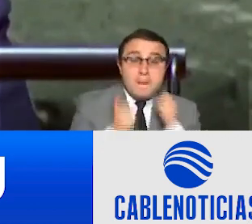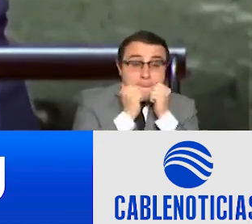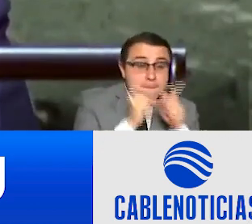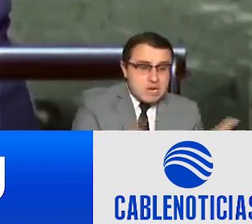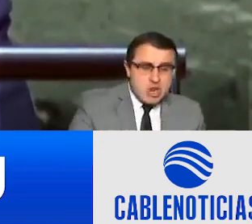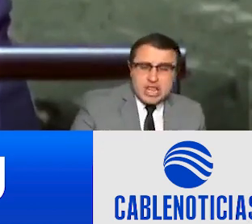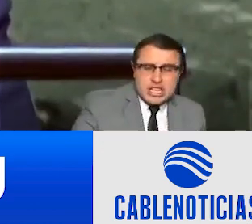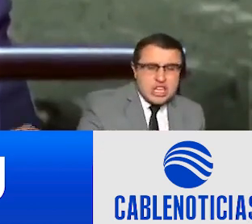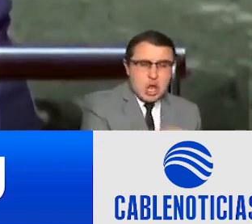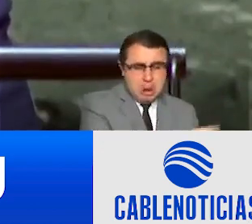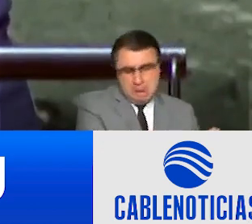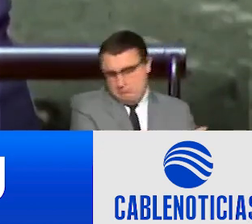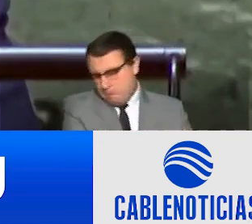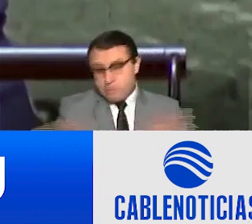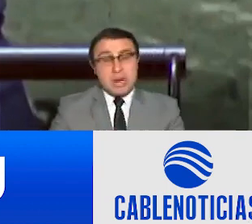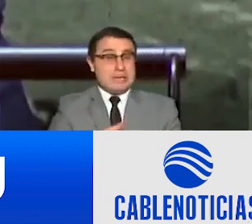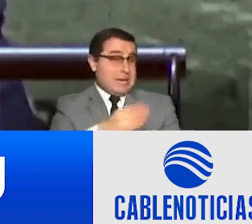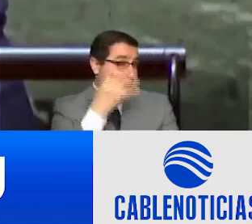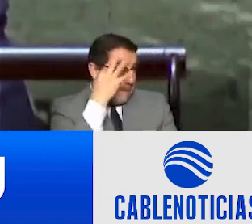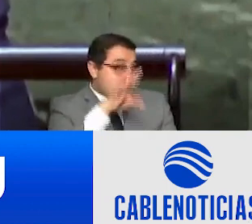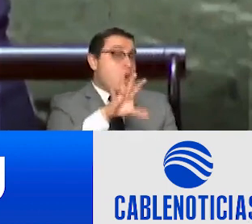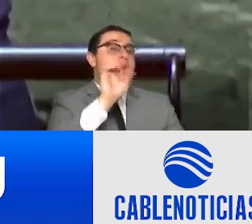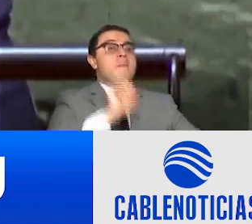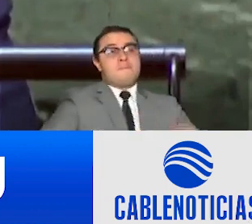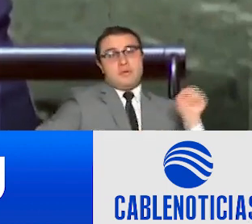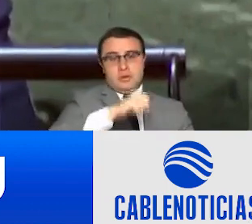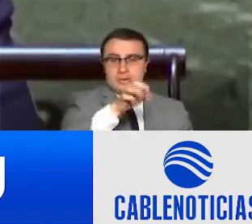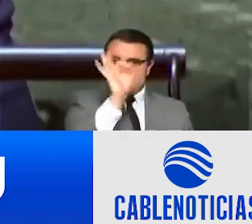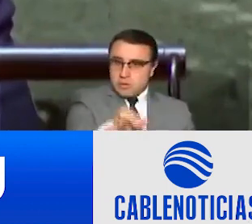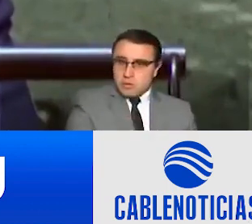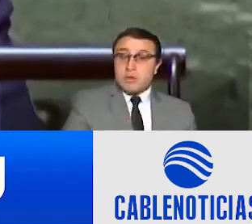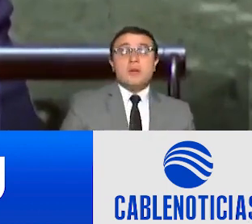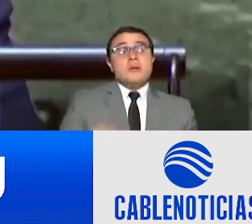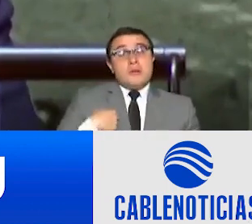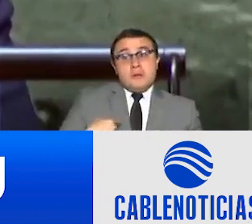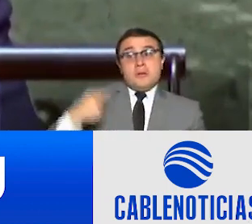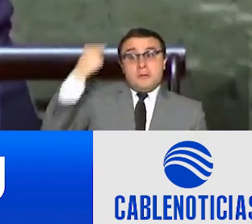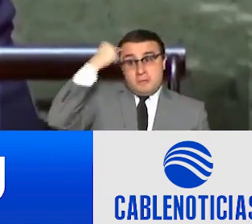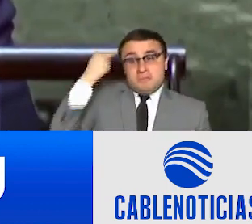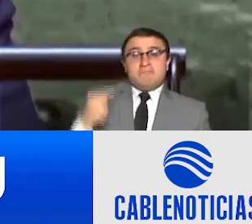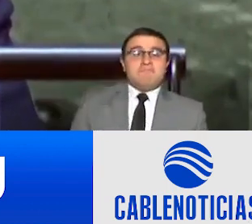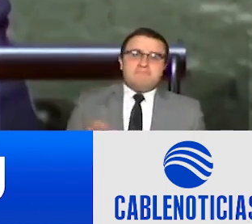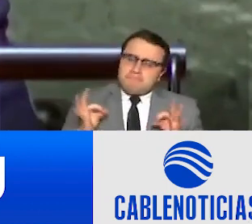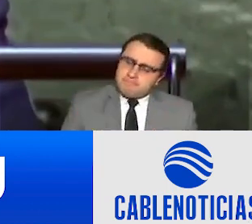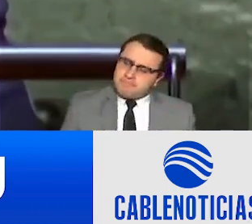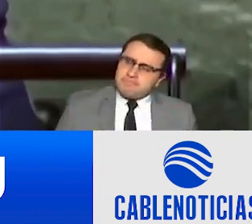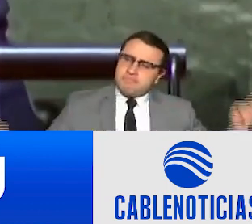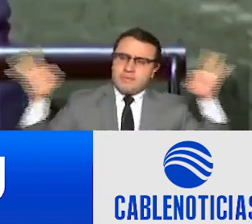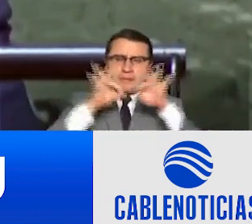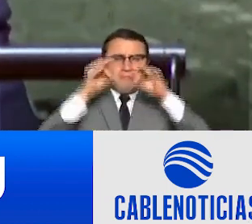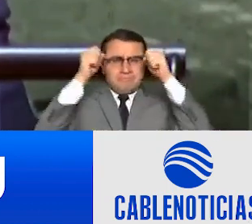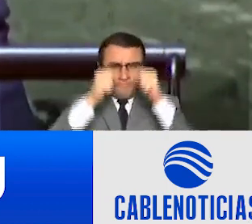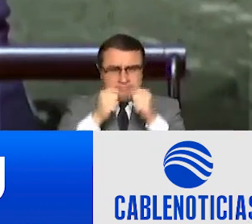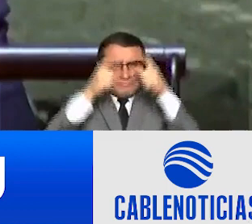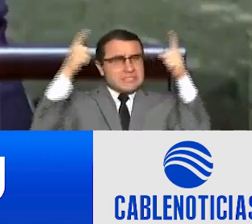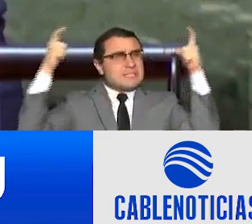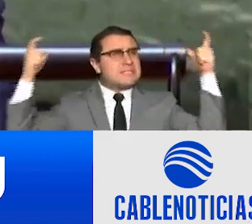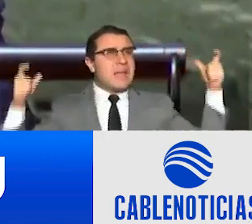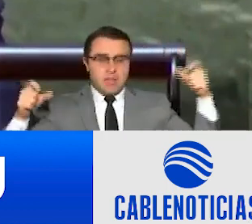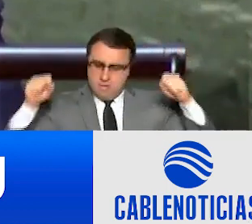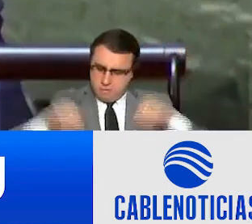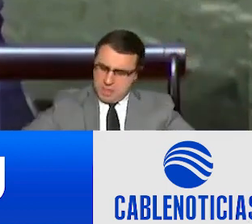las soluciones. Creo imperioso que los estados se puedan fortalecer, que